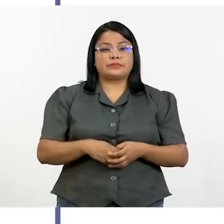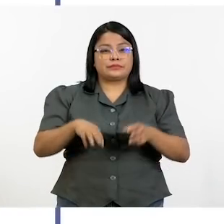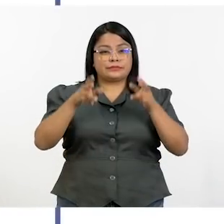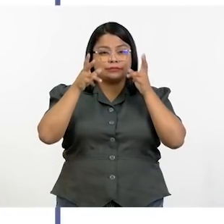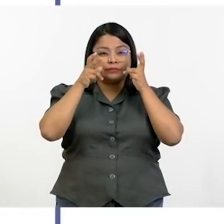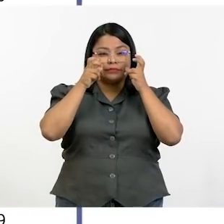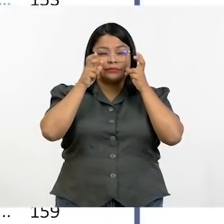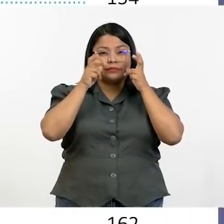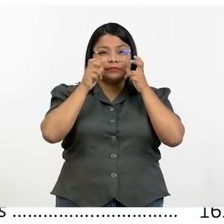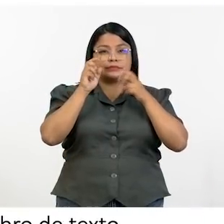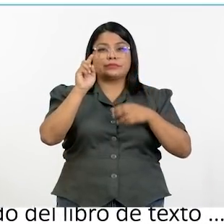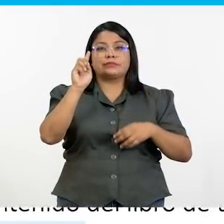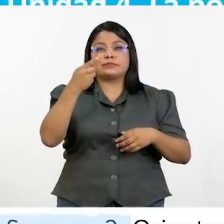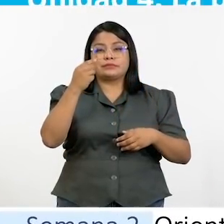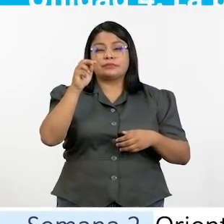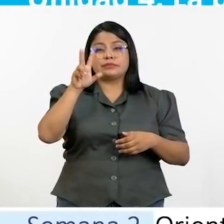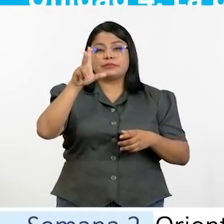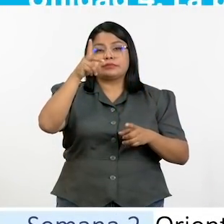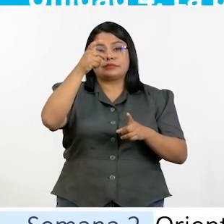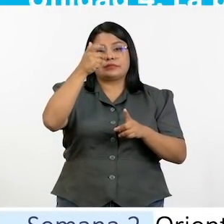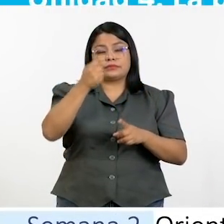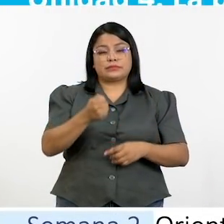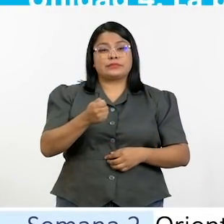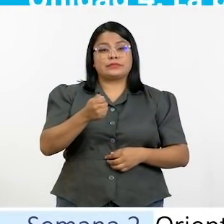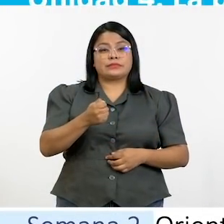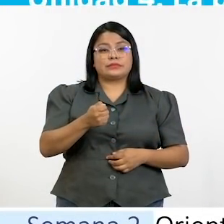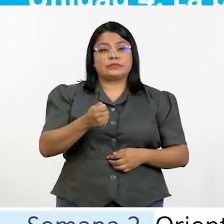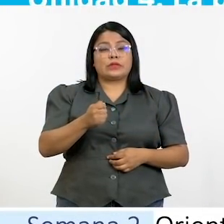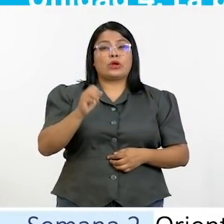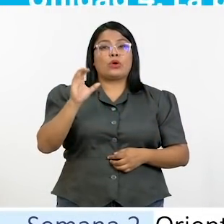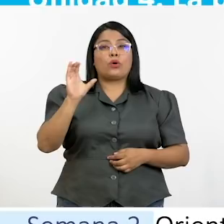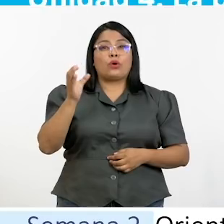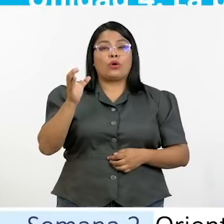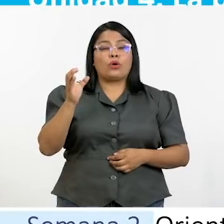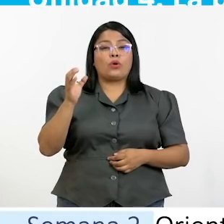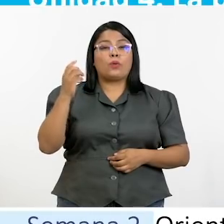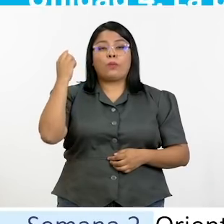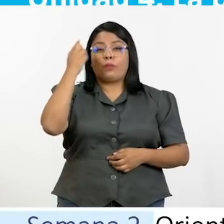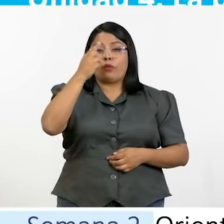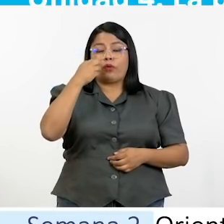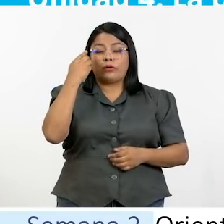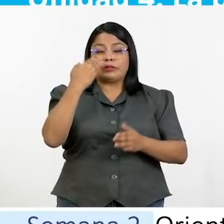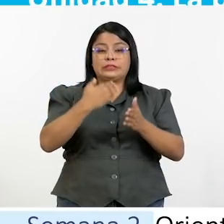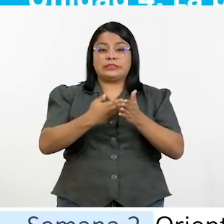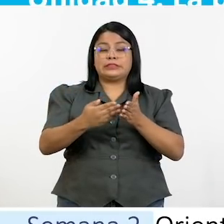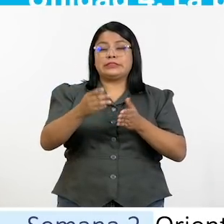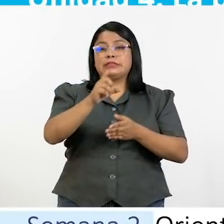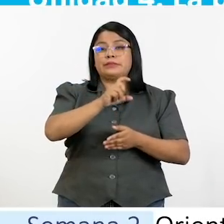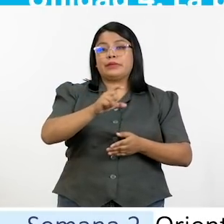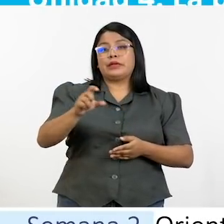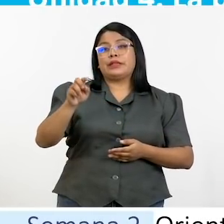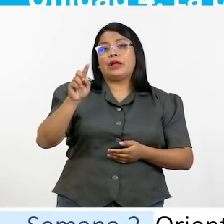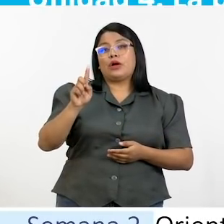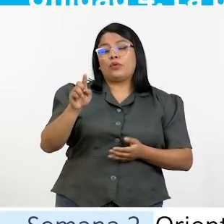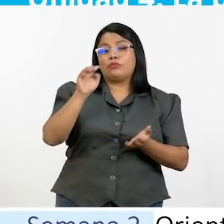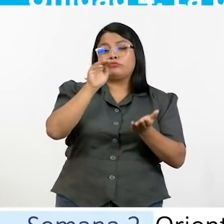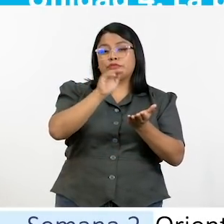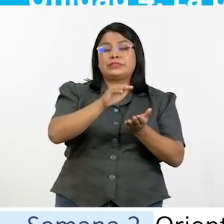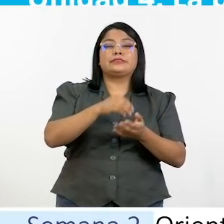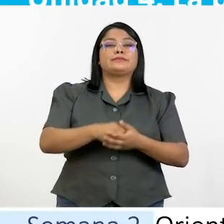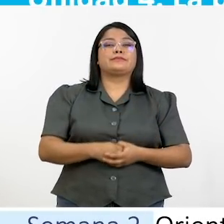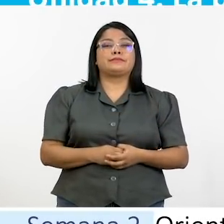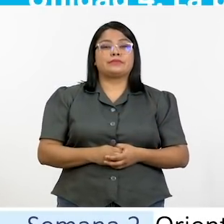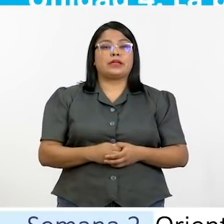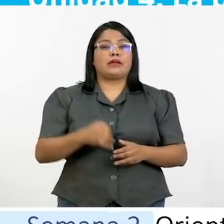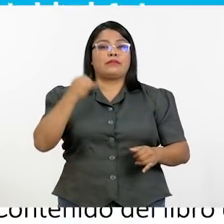Como pueden observar, el primer trimestre está destacado en tono morado e inicia en la semana 1 de la unidad